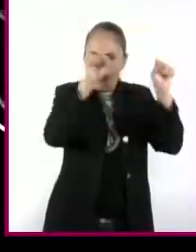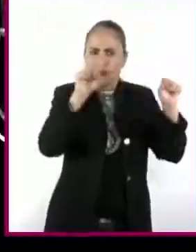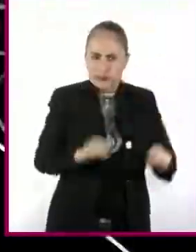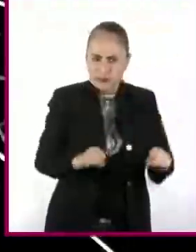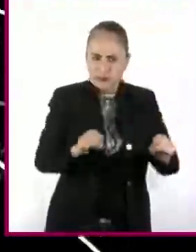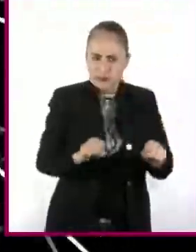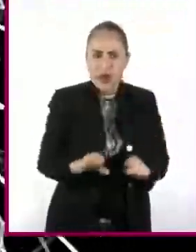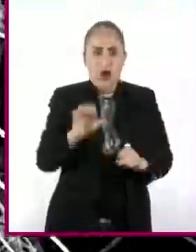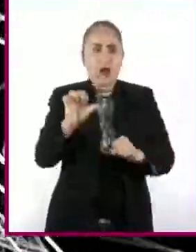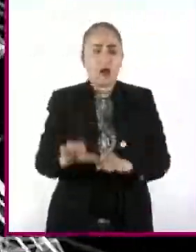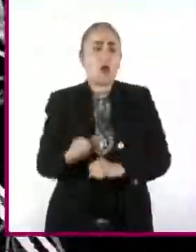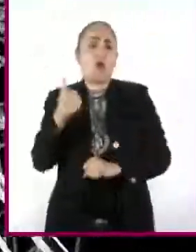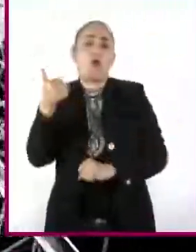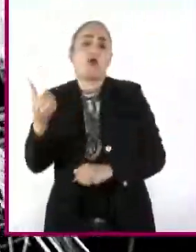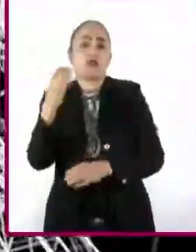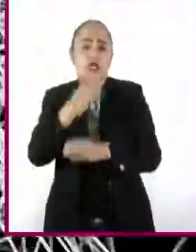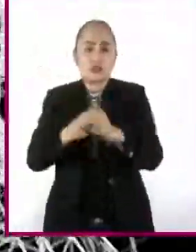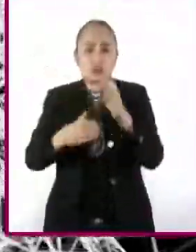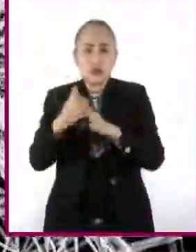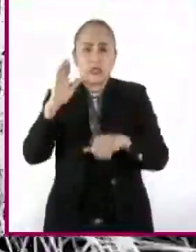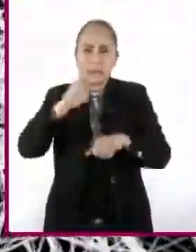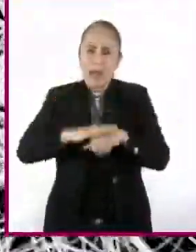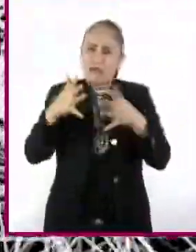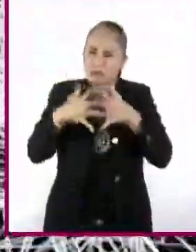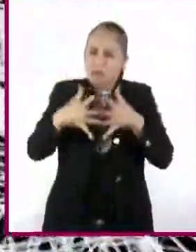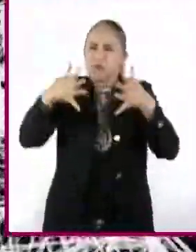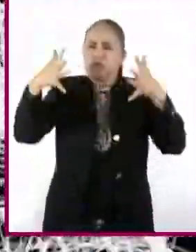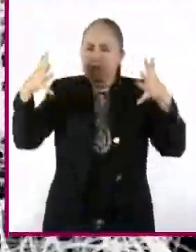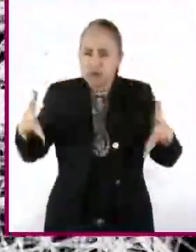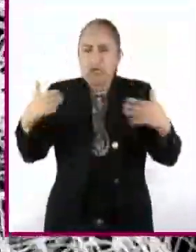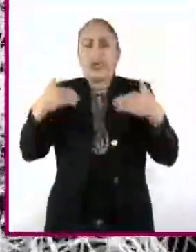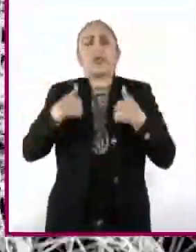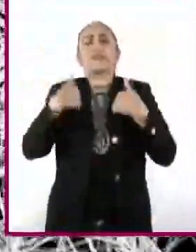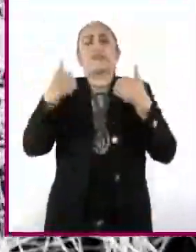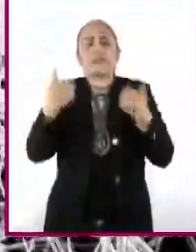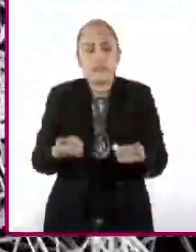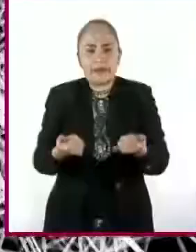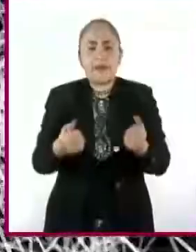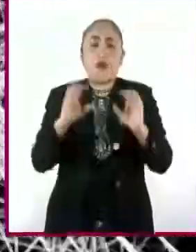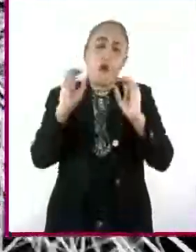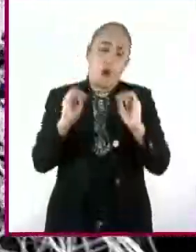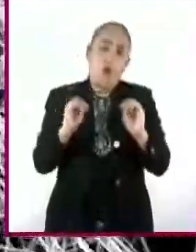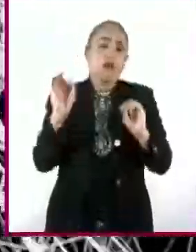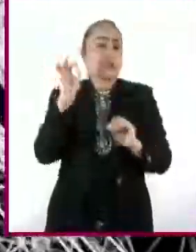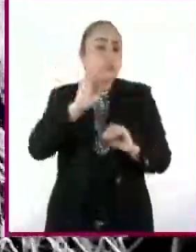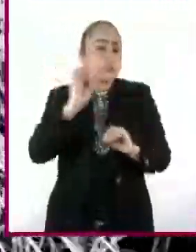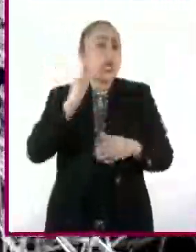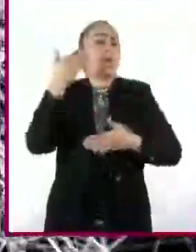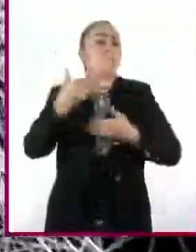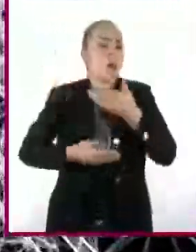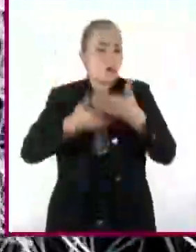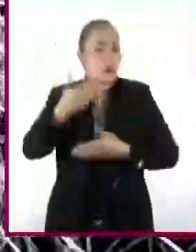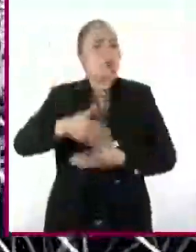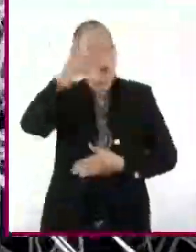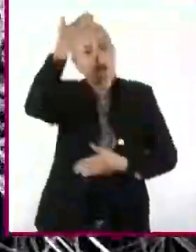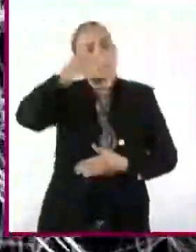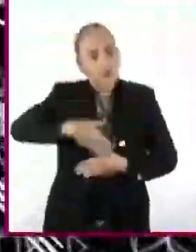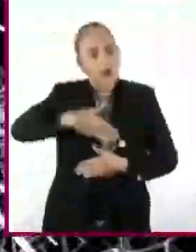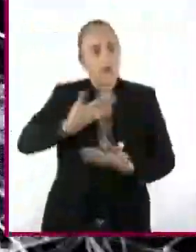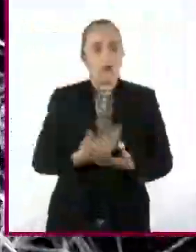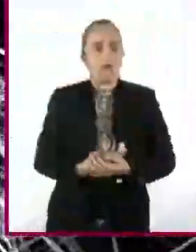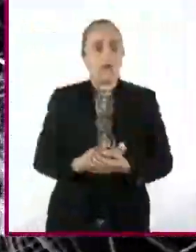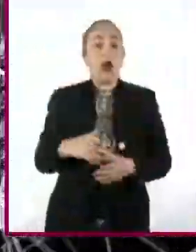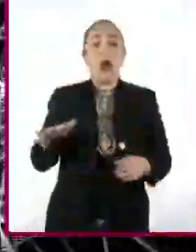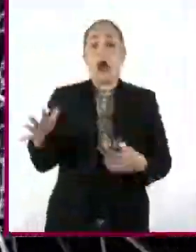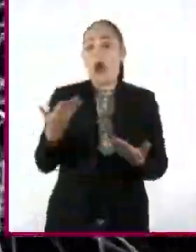entender componentes o estructuras más complejas o se pueden predecir procesos. Hoy en día existe toda un